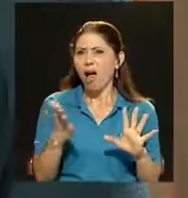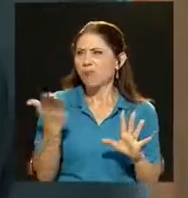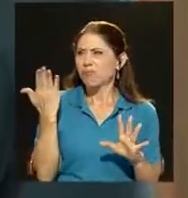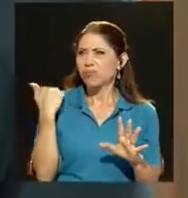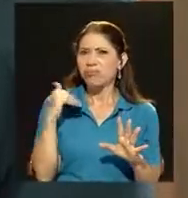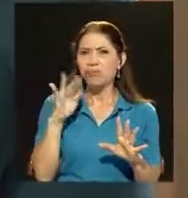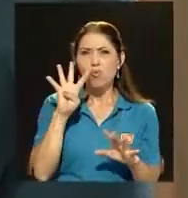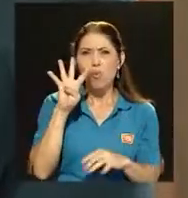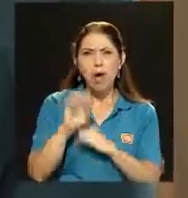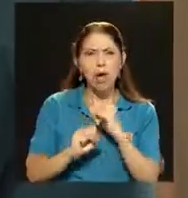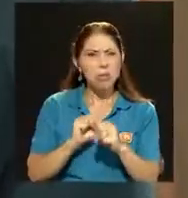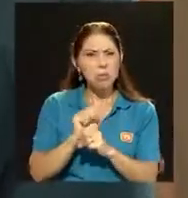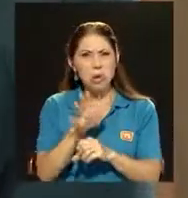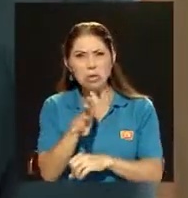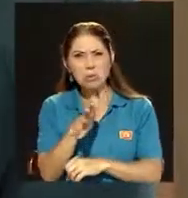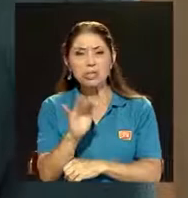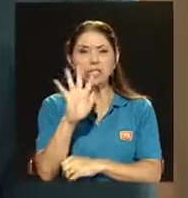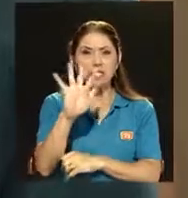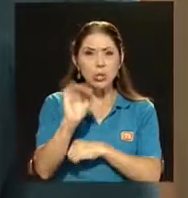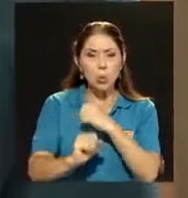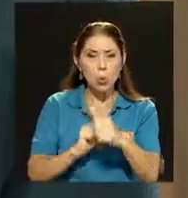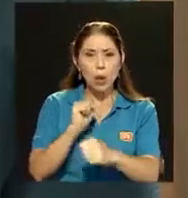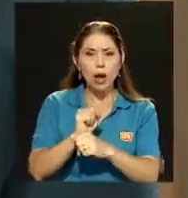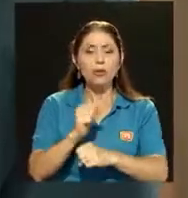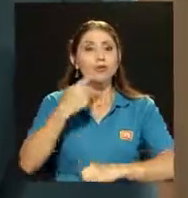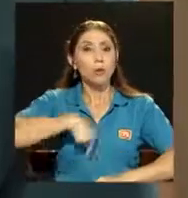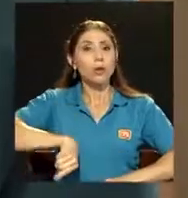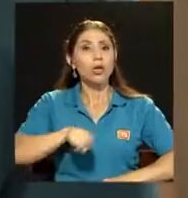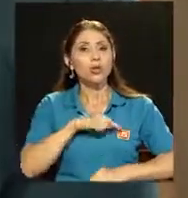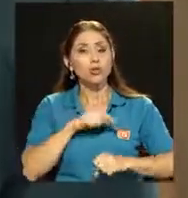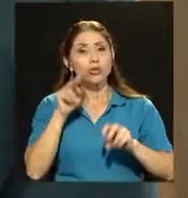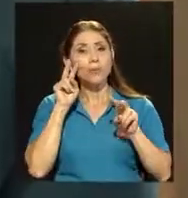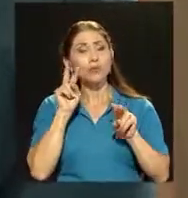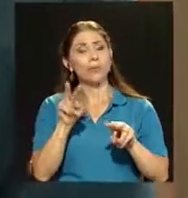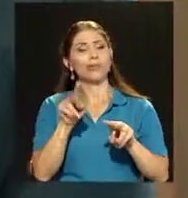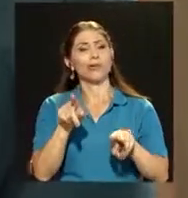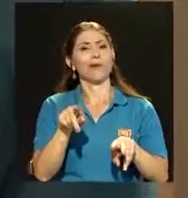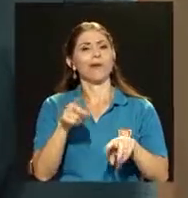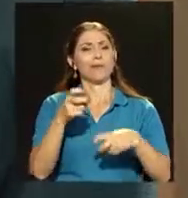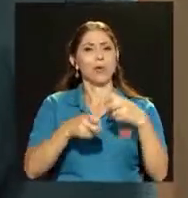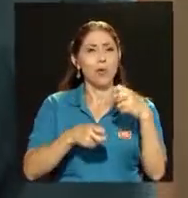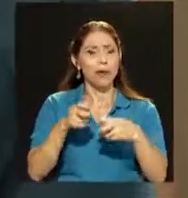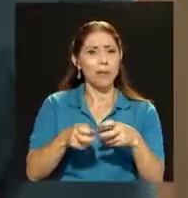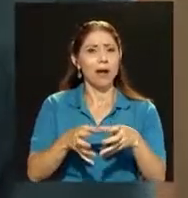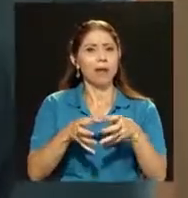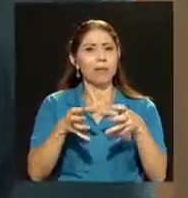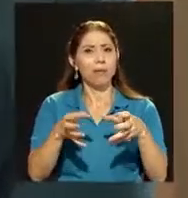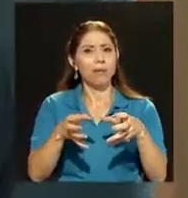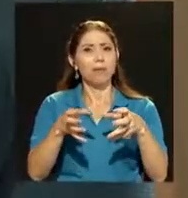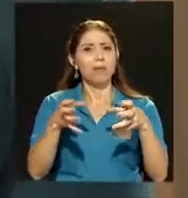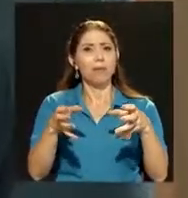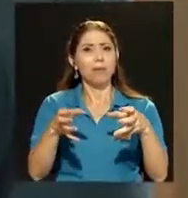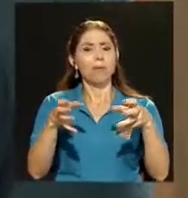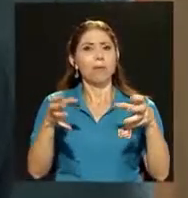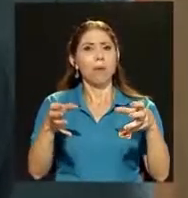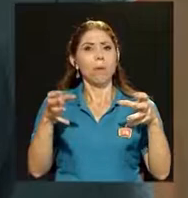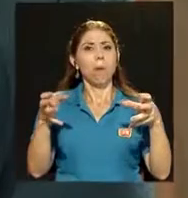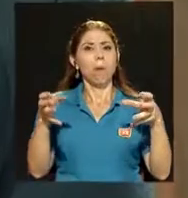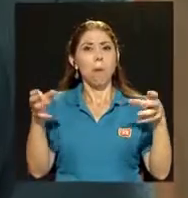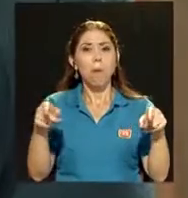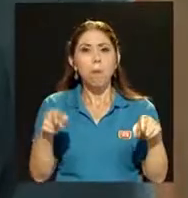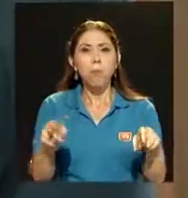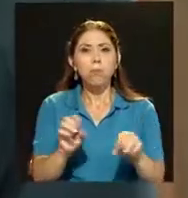años, porque hemos venido observando cómo el problema se viene haciendo cada vez mayor y no vemos